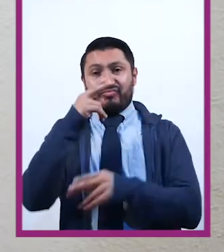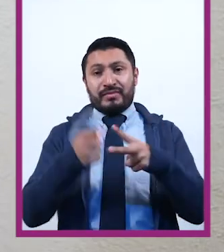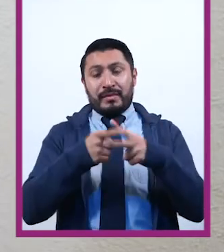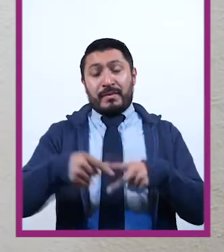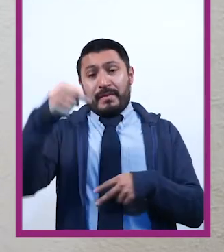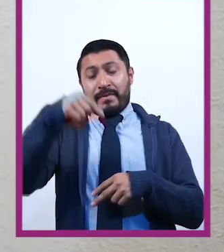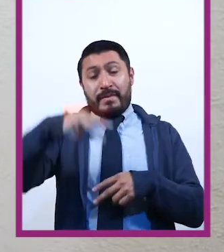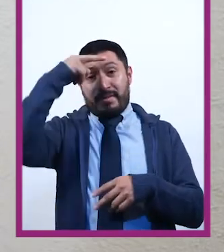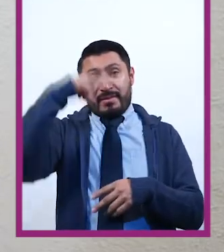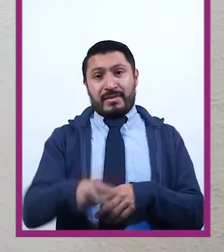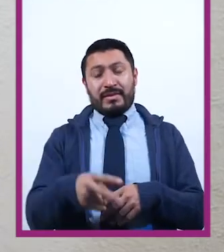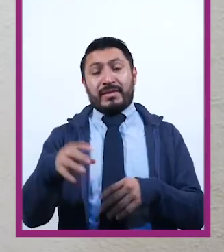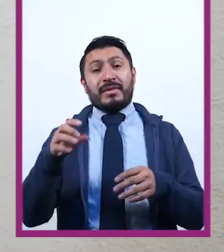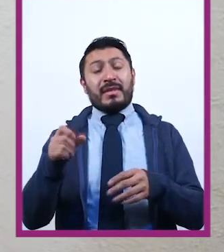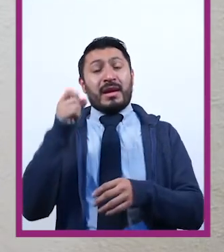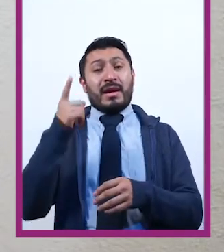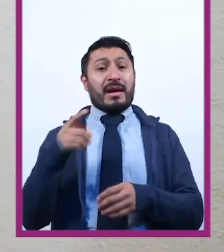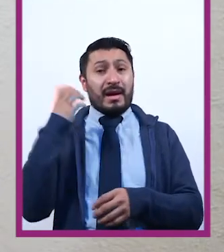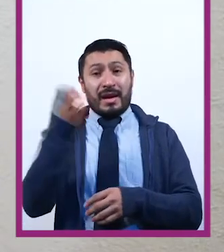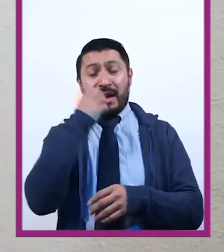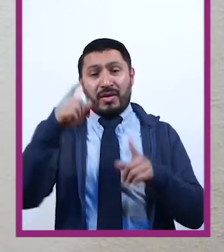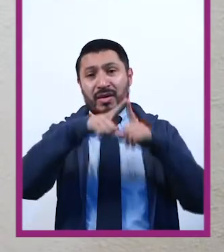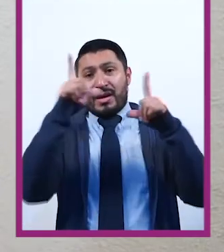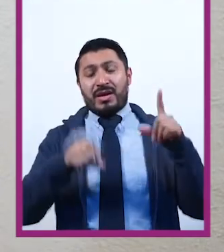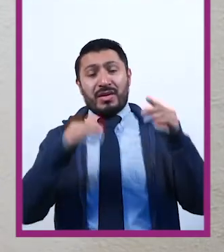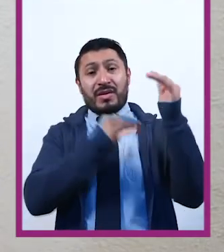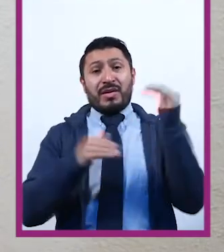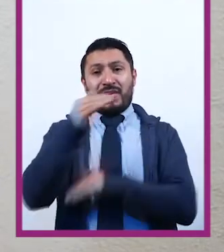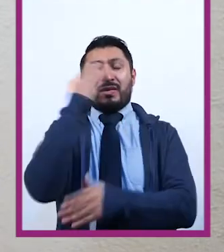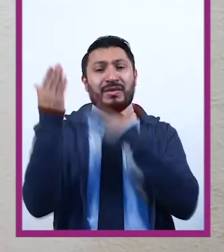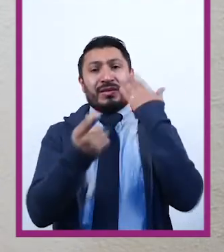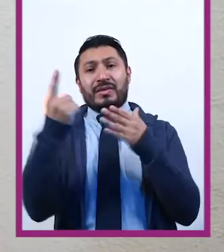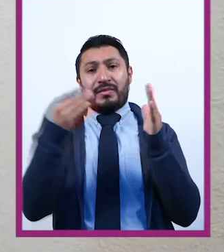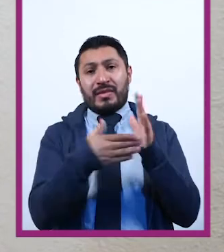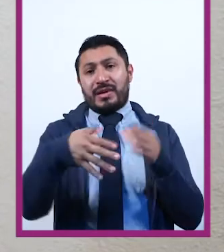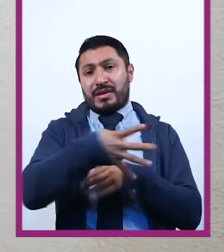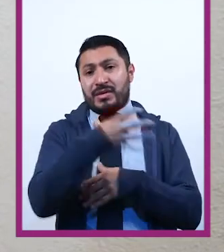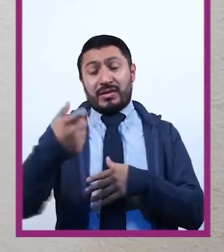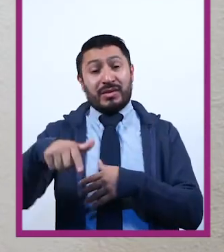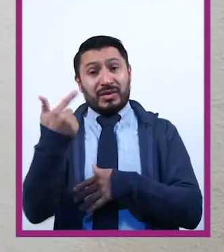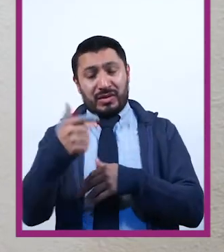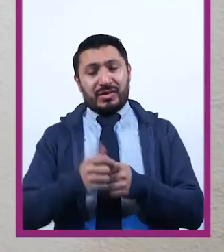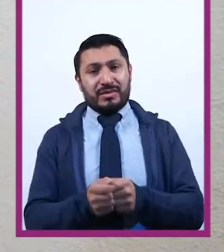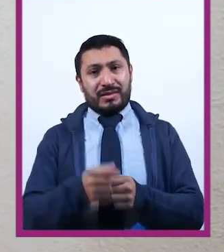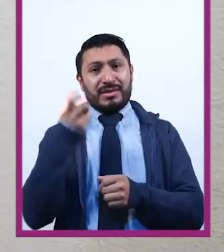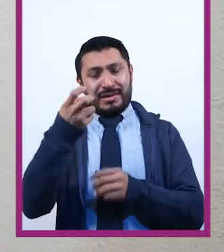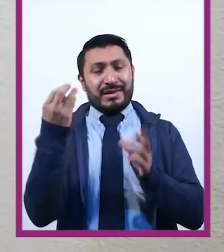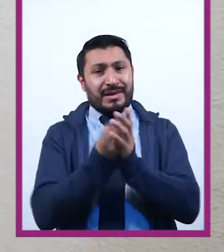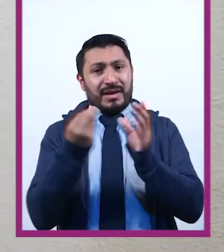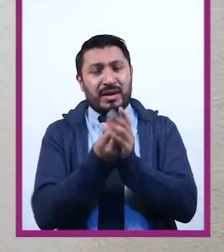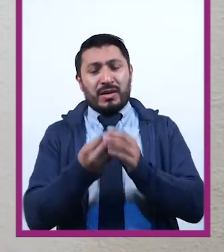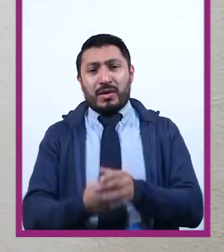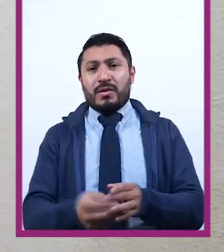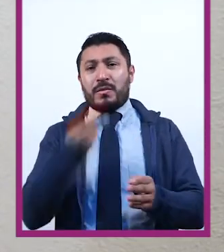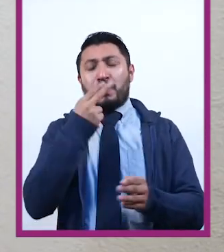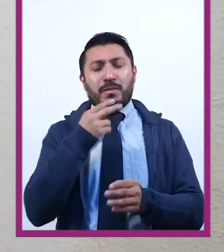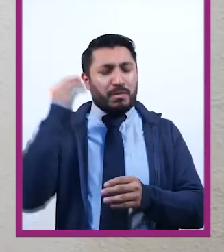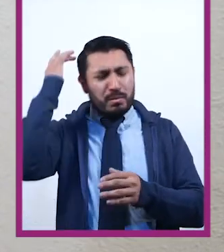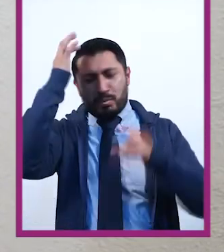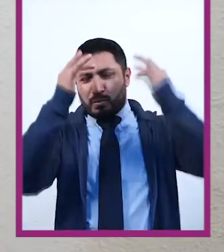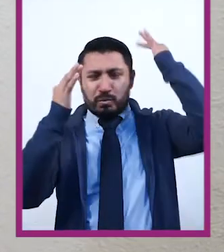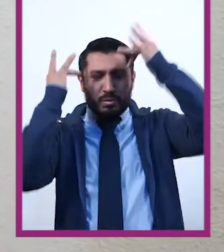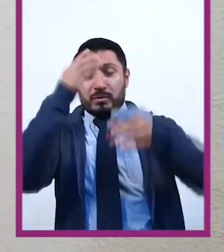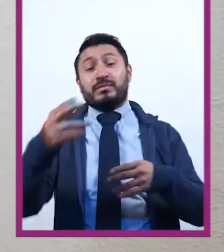matemáticas que se impartió en México se dio en la Escuela Nacional de Altos Estudios en 1912? Fue un curso de